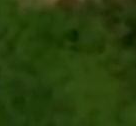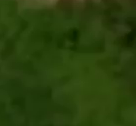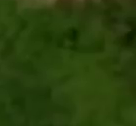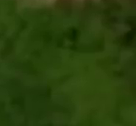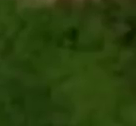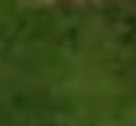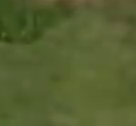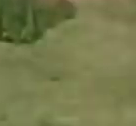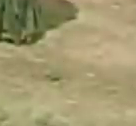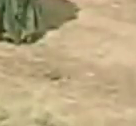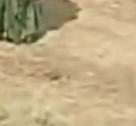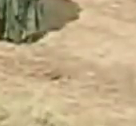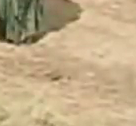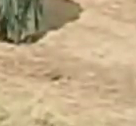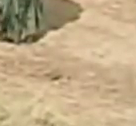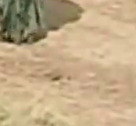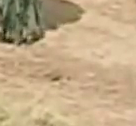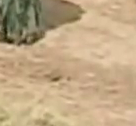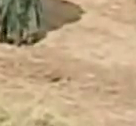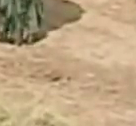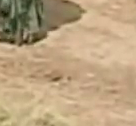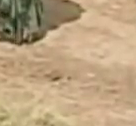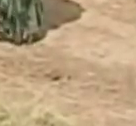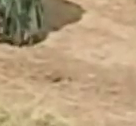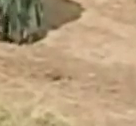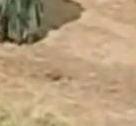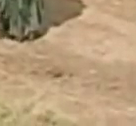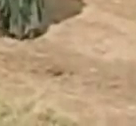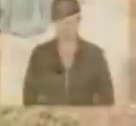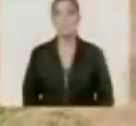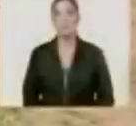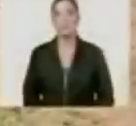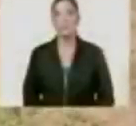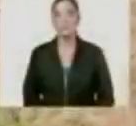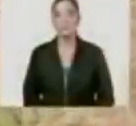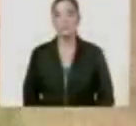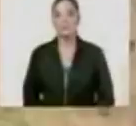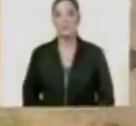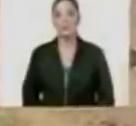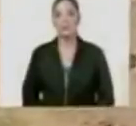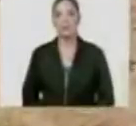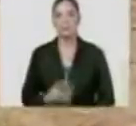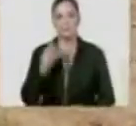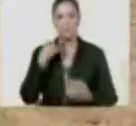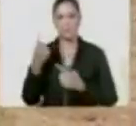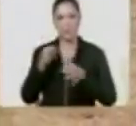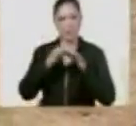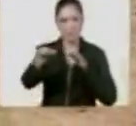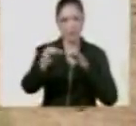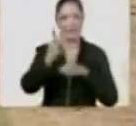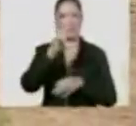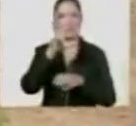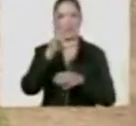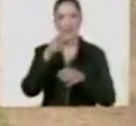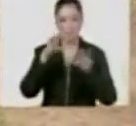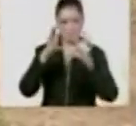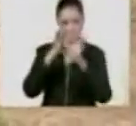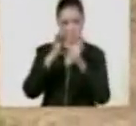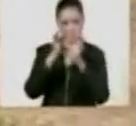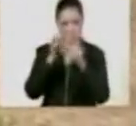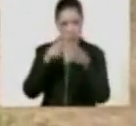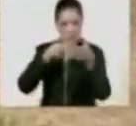de 2.000 metros, con munición de alto explosivo, 23 milímetros, con una cadencia de